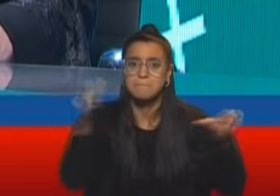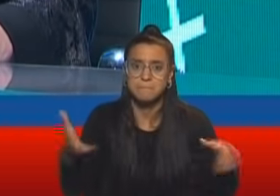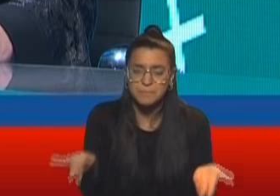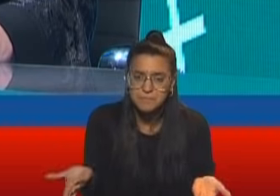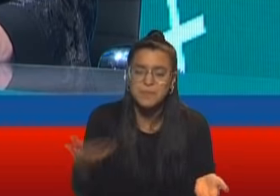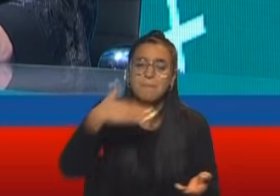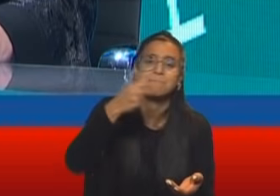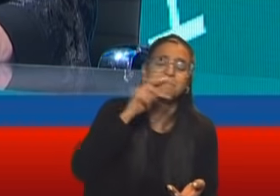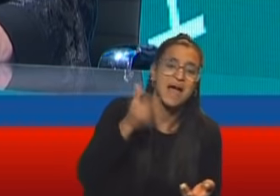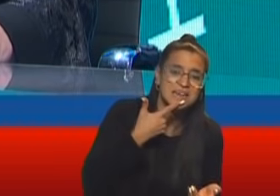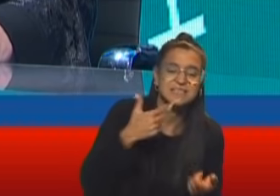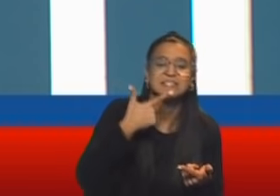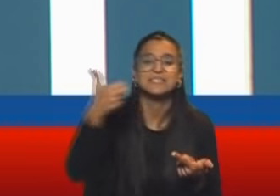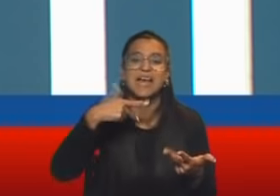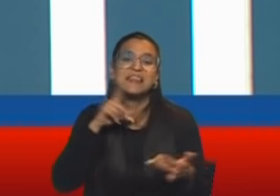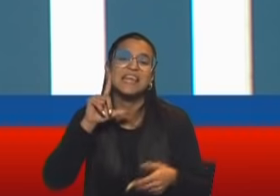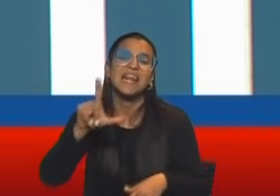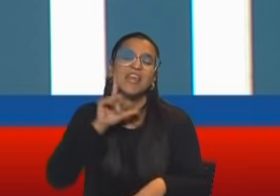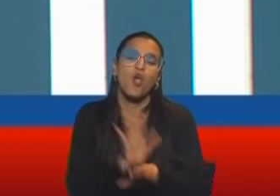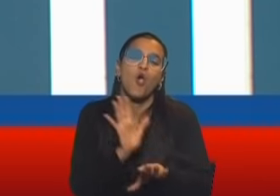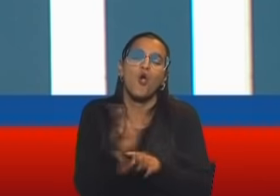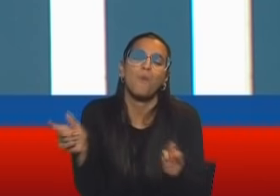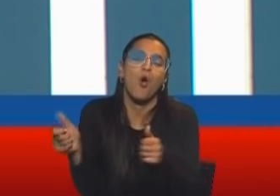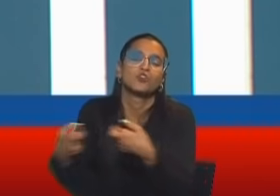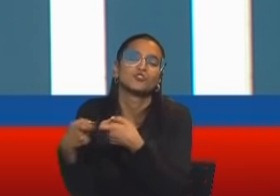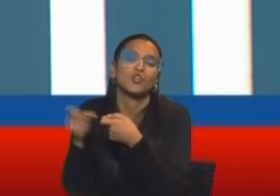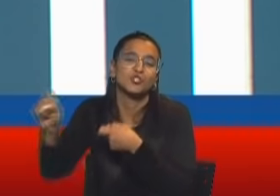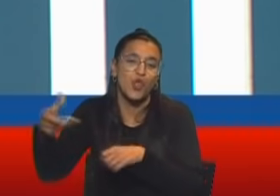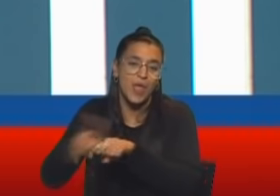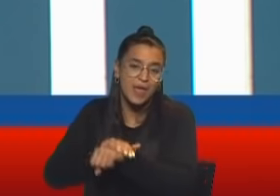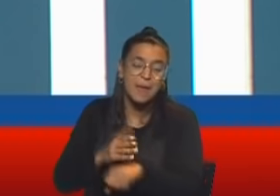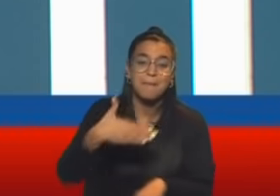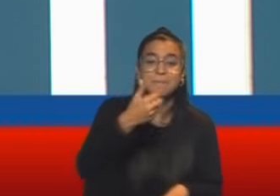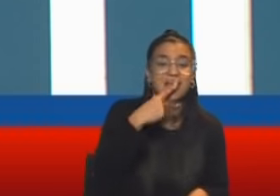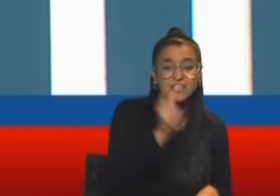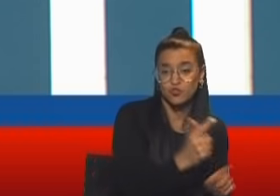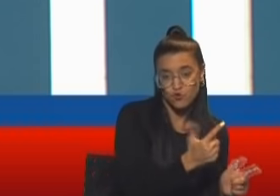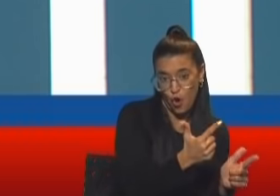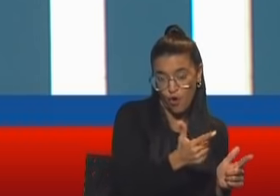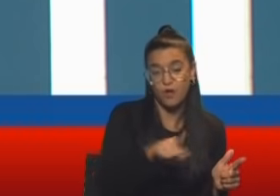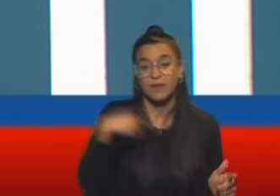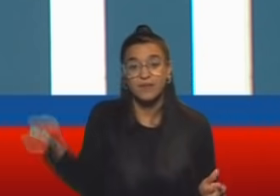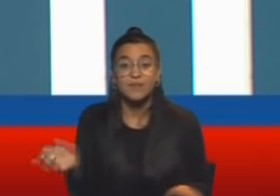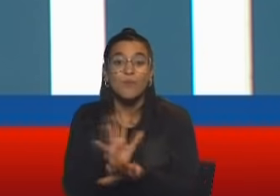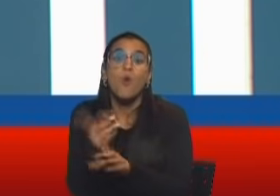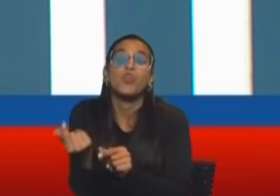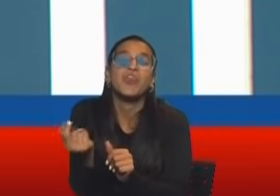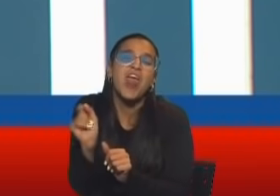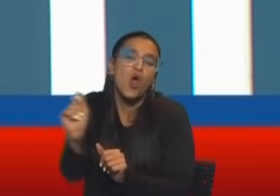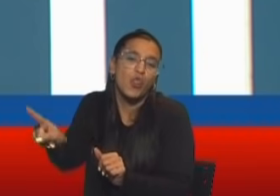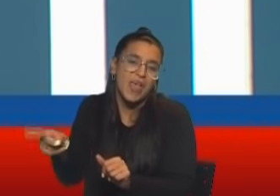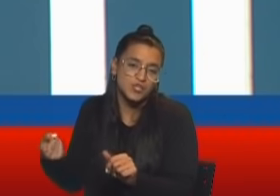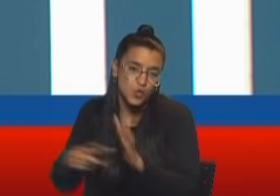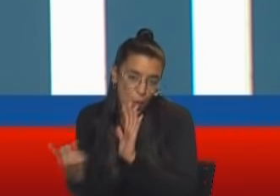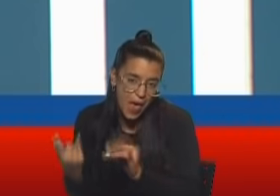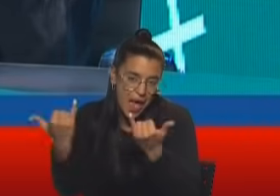Manes y Santilli tiene el caballo del comisario. Manes no. Santilli tiene los Está dinero bien, de la pero ciudad, lo van a de la necesitar,